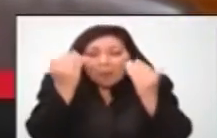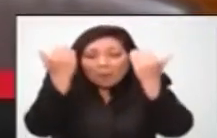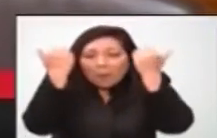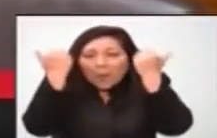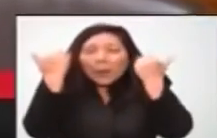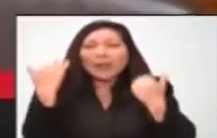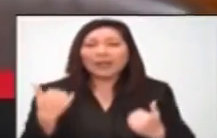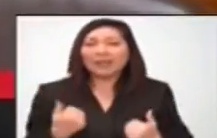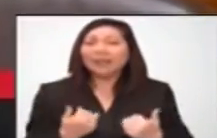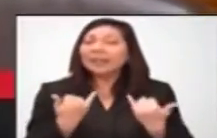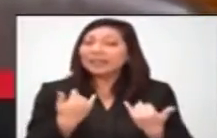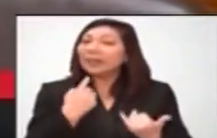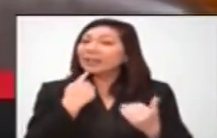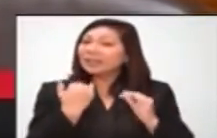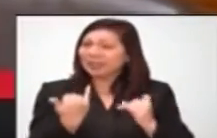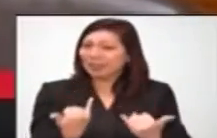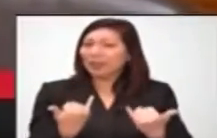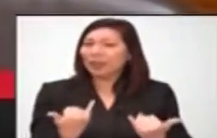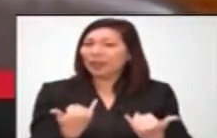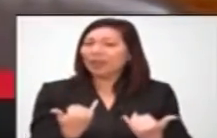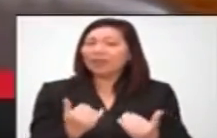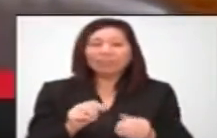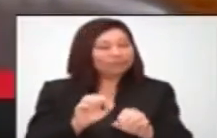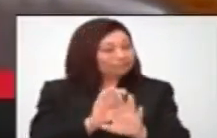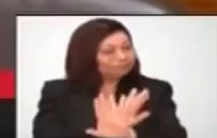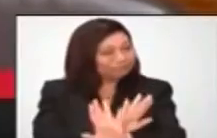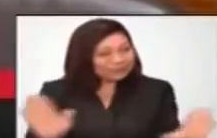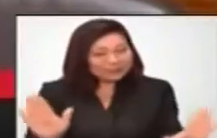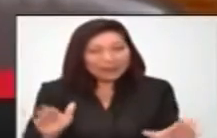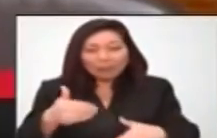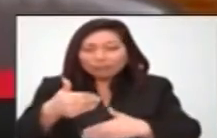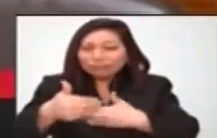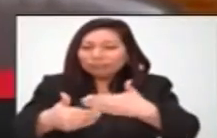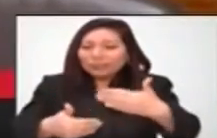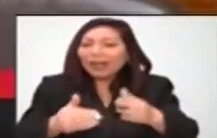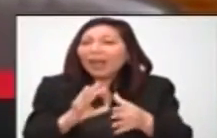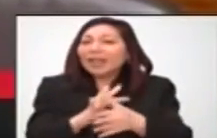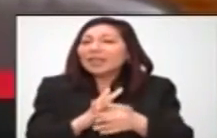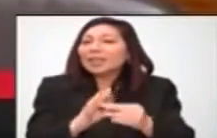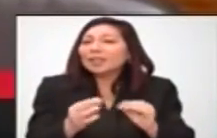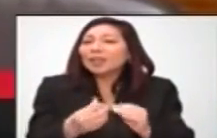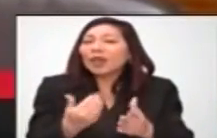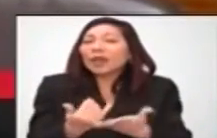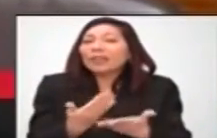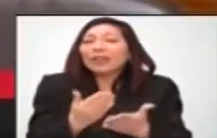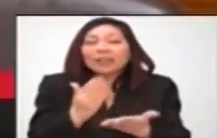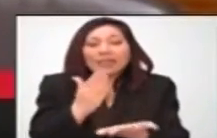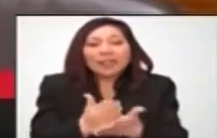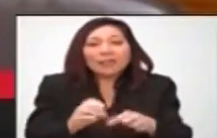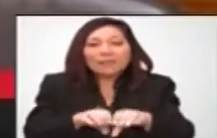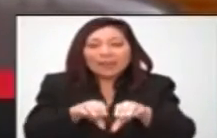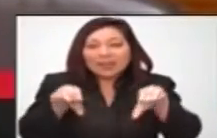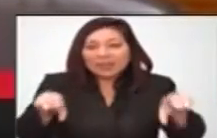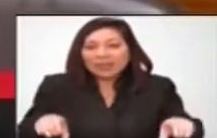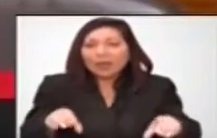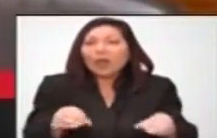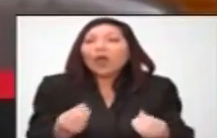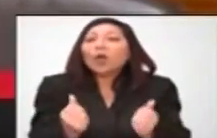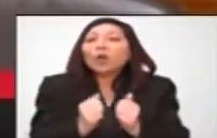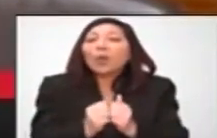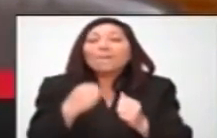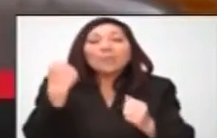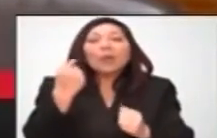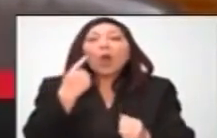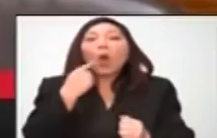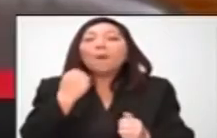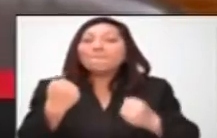sumisión. Lo que se está planteando es romper con esa tradicional e histórica manera de dividir los roles, con poder para